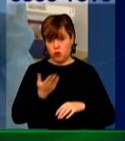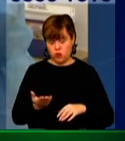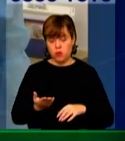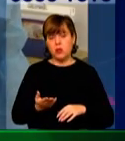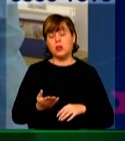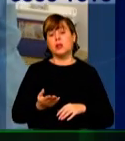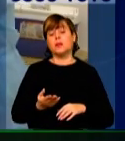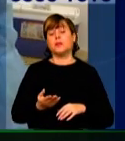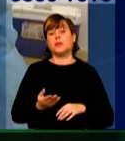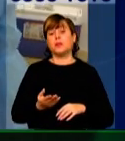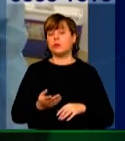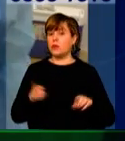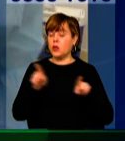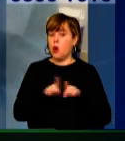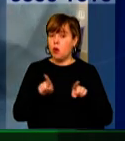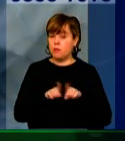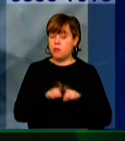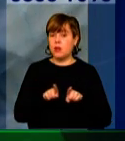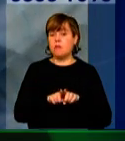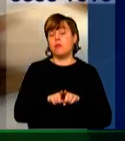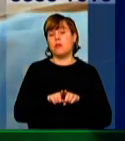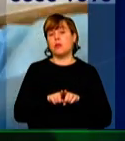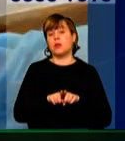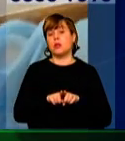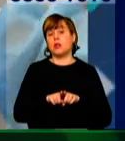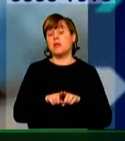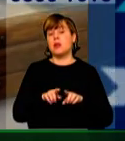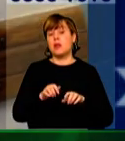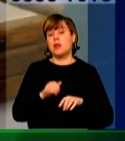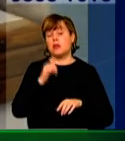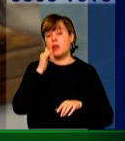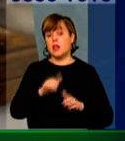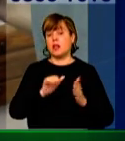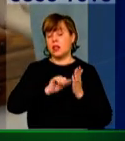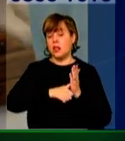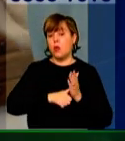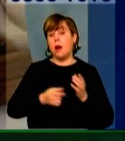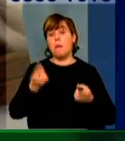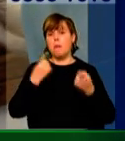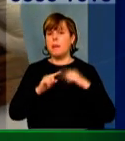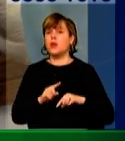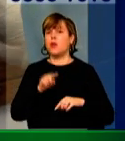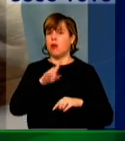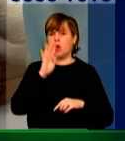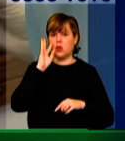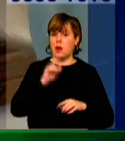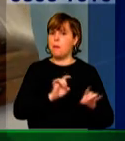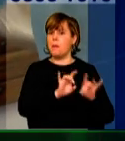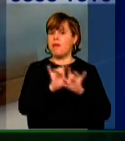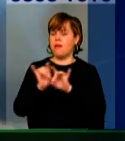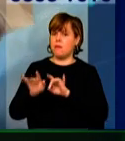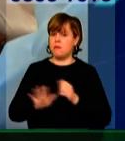digamos, en esa primera línea, lo mismo que aquellos residentes que habían adquirido la cédula de identidad. Pero no dejamos de desconocer que la pandemia generó